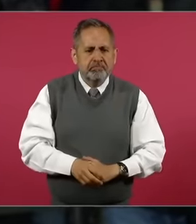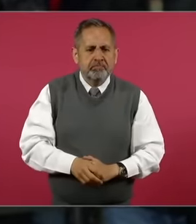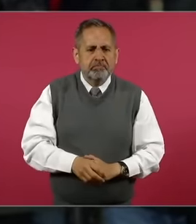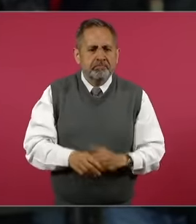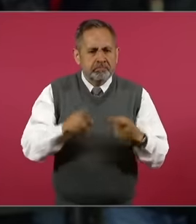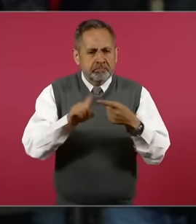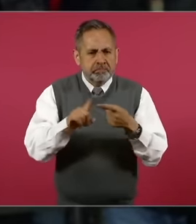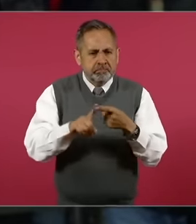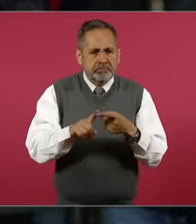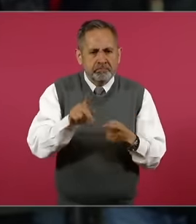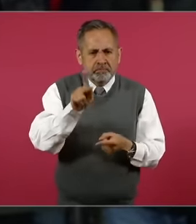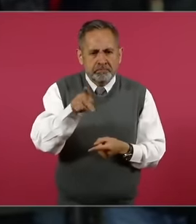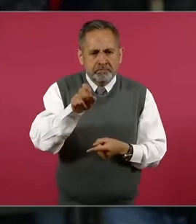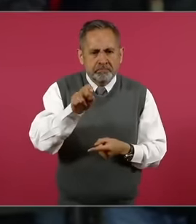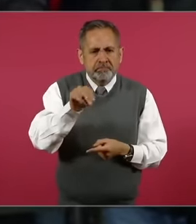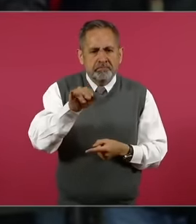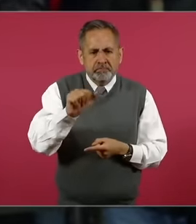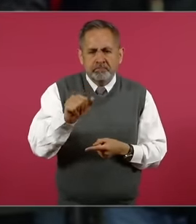Uno es el de Kenny Hernández,